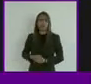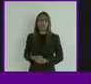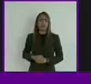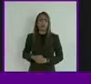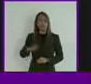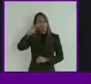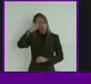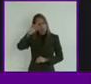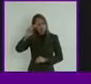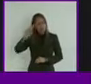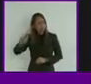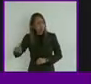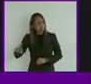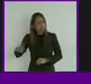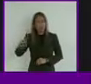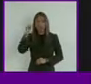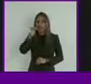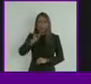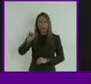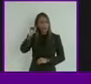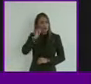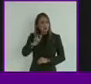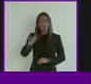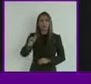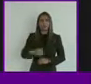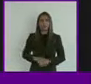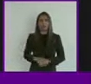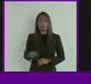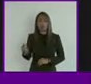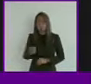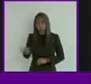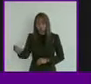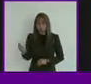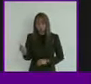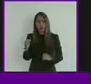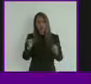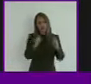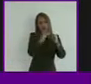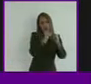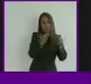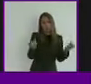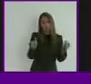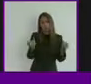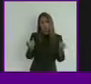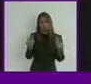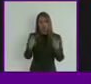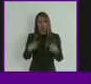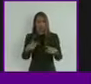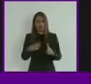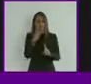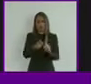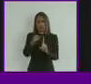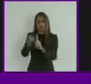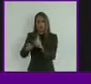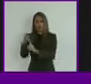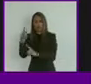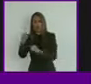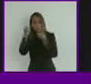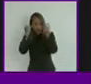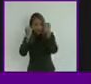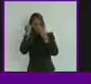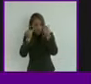les tengamos un respeto a nivel personas, y desde luego lo que ustedes van representando como institución, como personas propiamente y con su ideología particular,